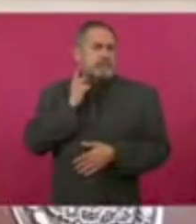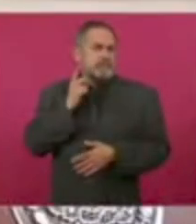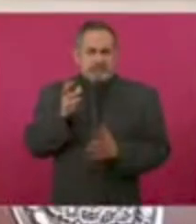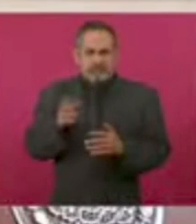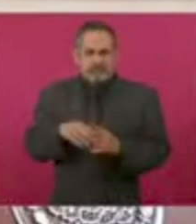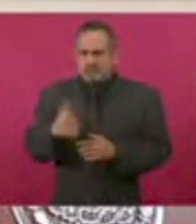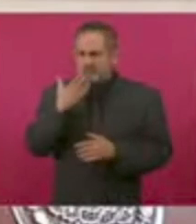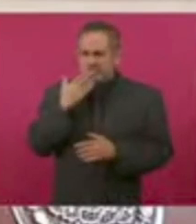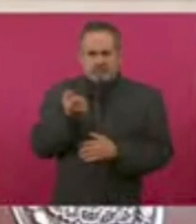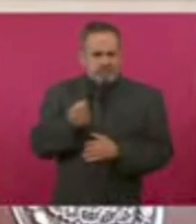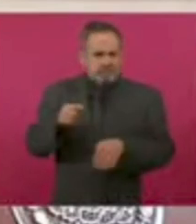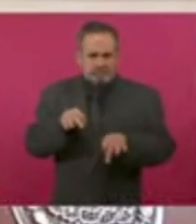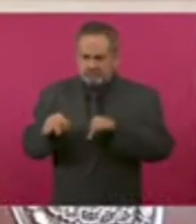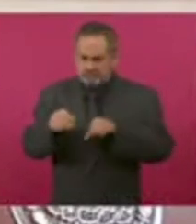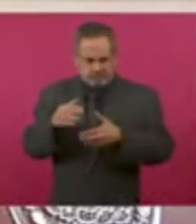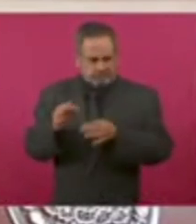muy buen trabajo